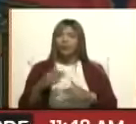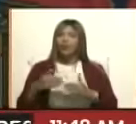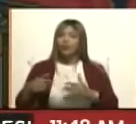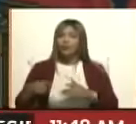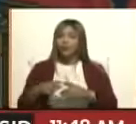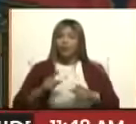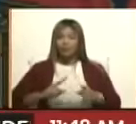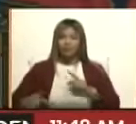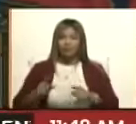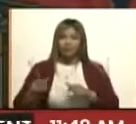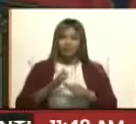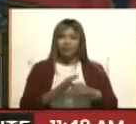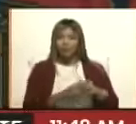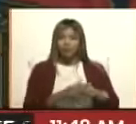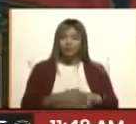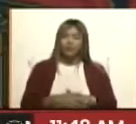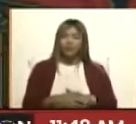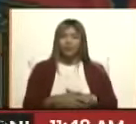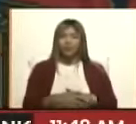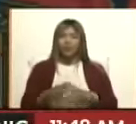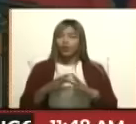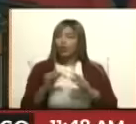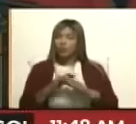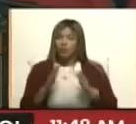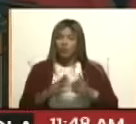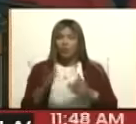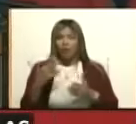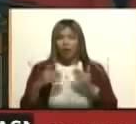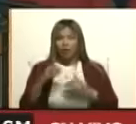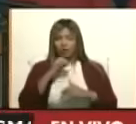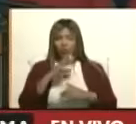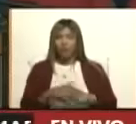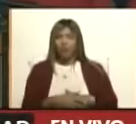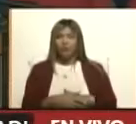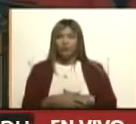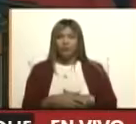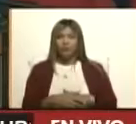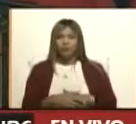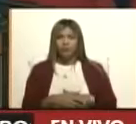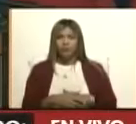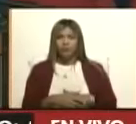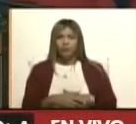de, bueno, prácticamente todo el mundo en ese momento.